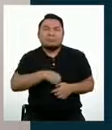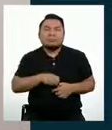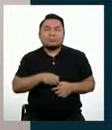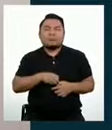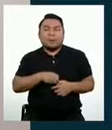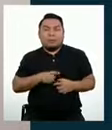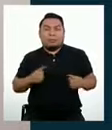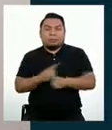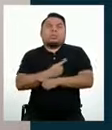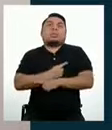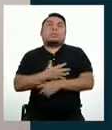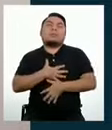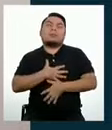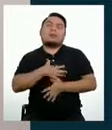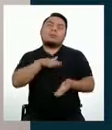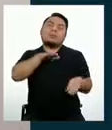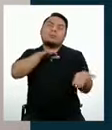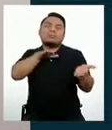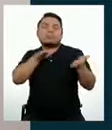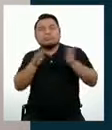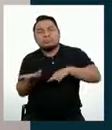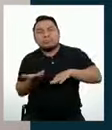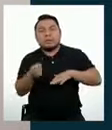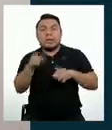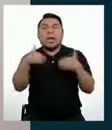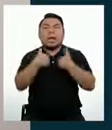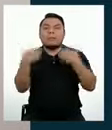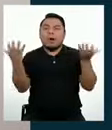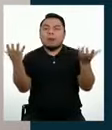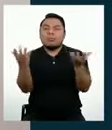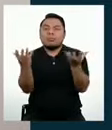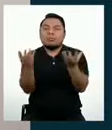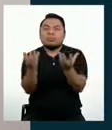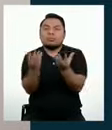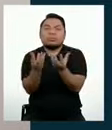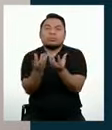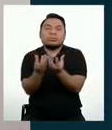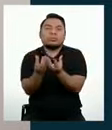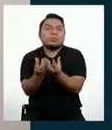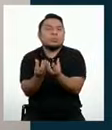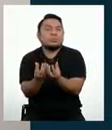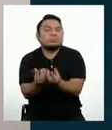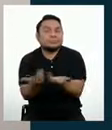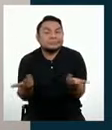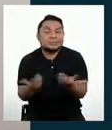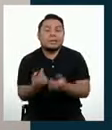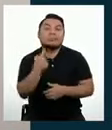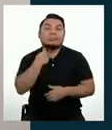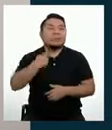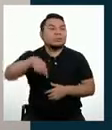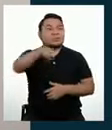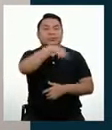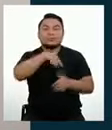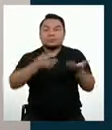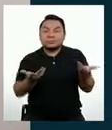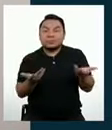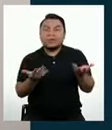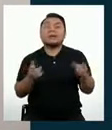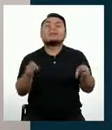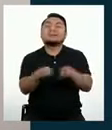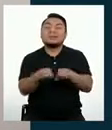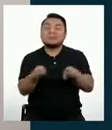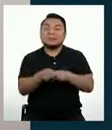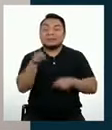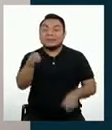comerlos mueren y disminuyen su población, perjudicando a la cadena alimenticia. Así también